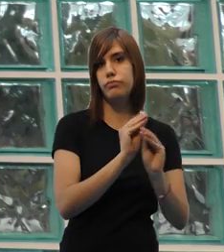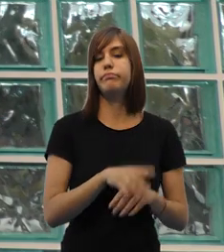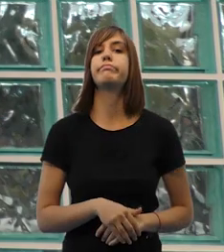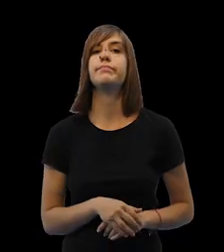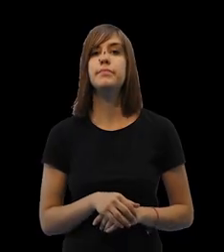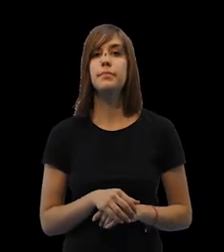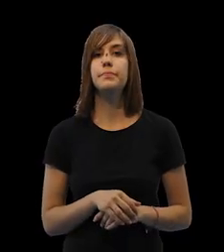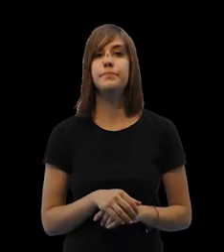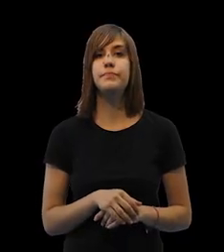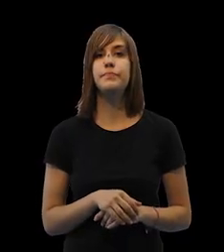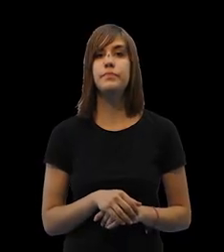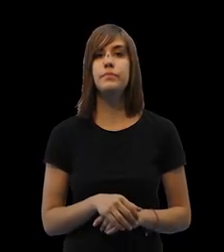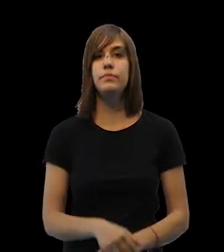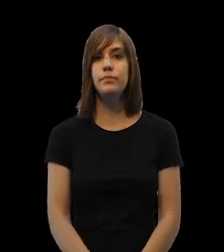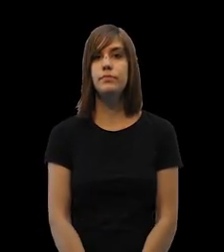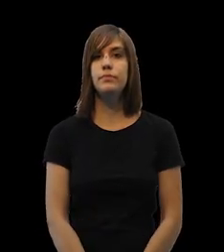participantes.